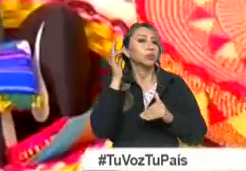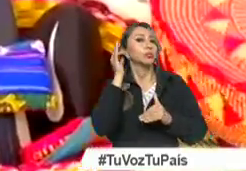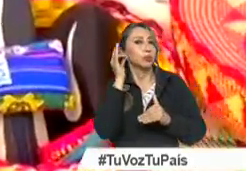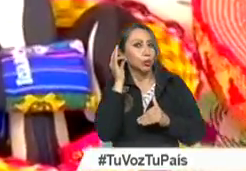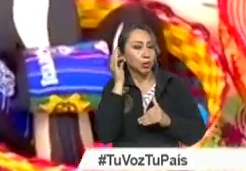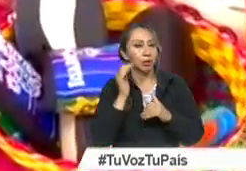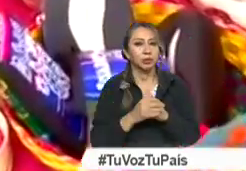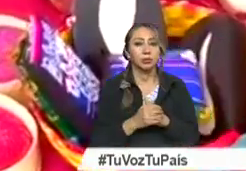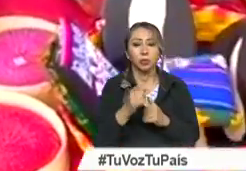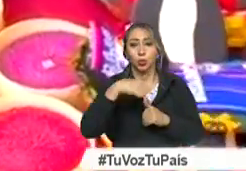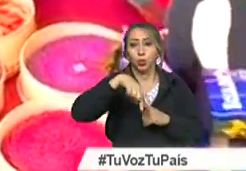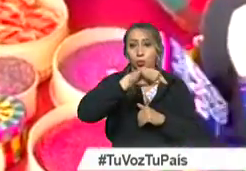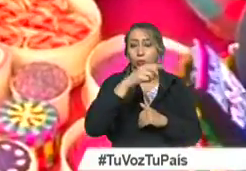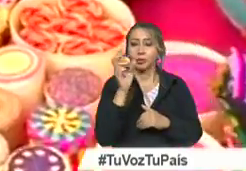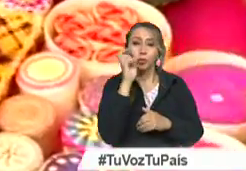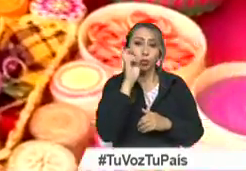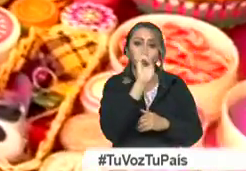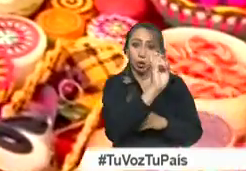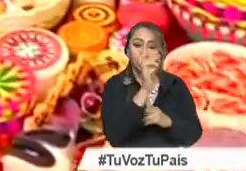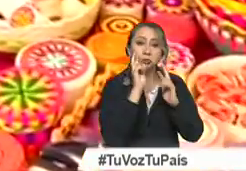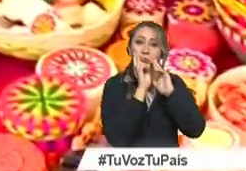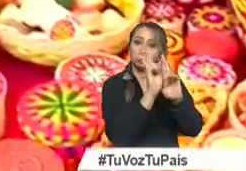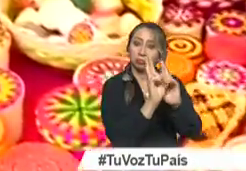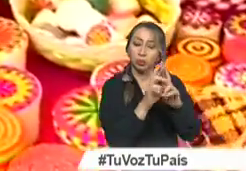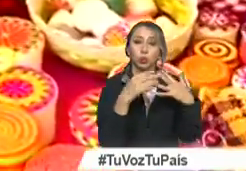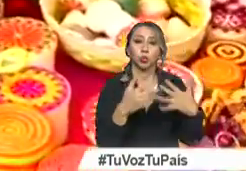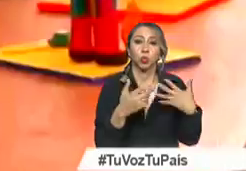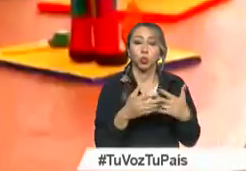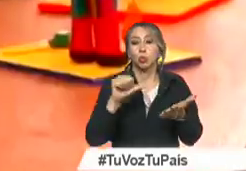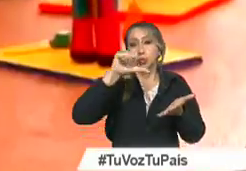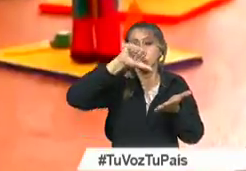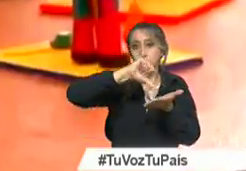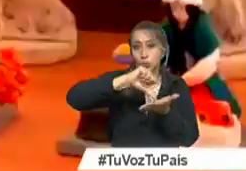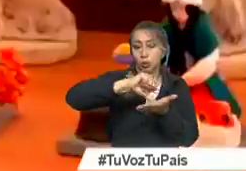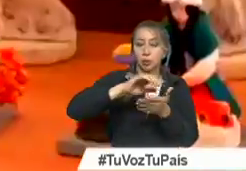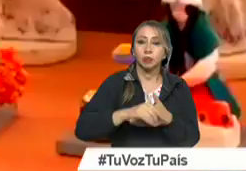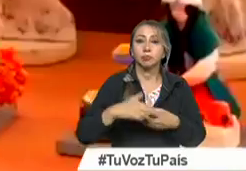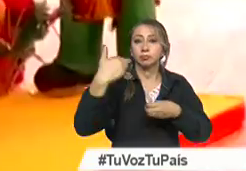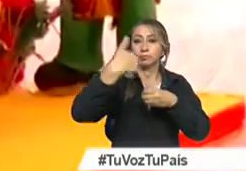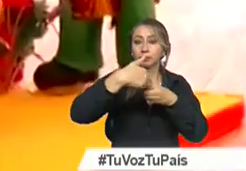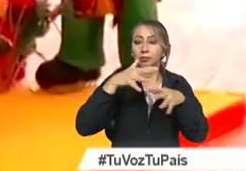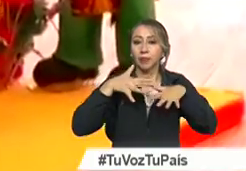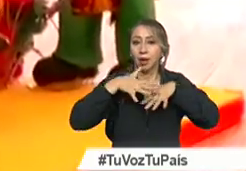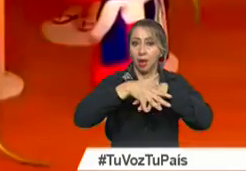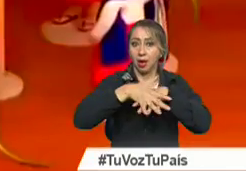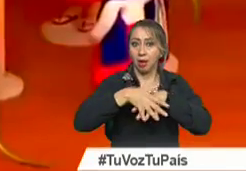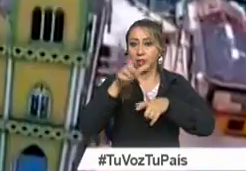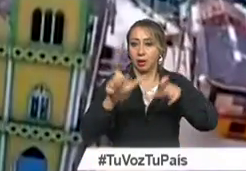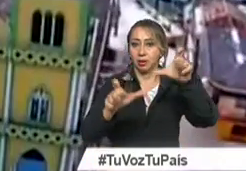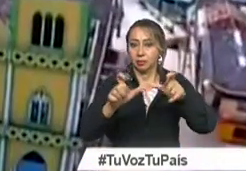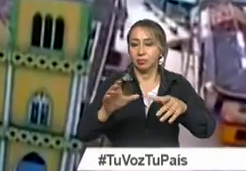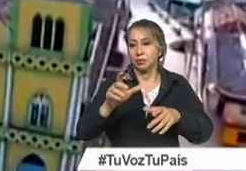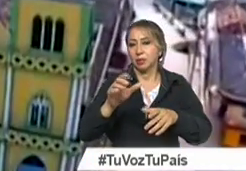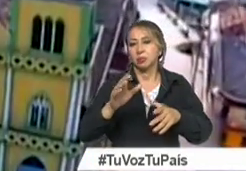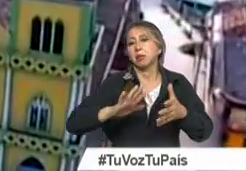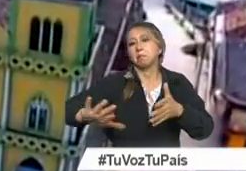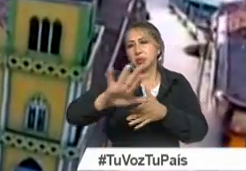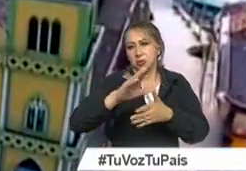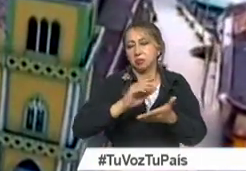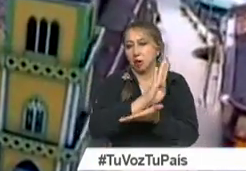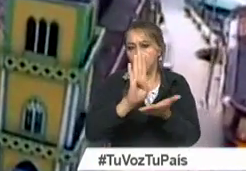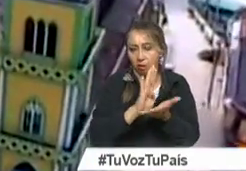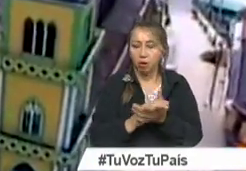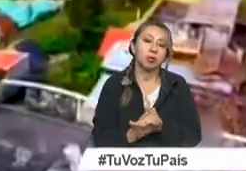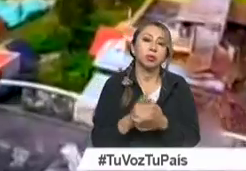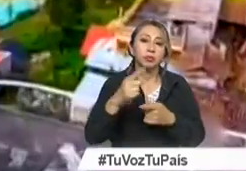la cartera de turismo informó que los resultados de las nuevas ciudades que formarán parte de la red de hurdes de la unesco 2017 se